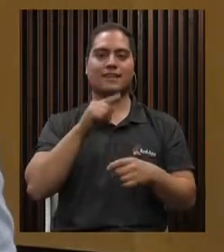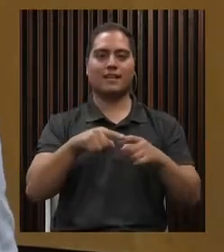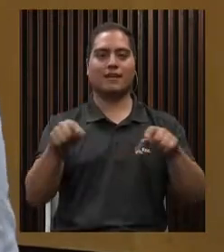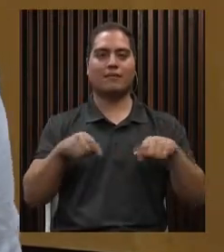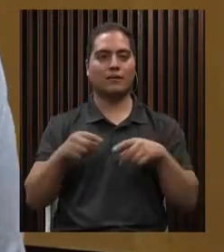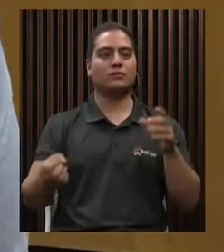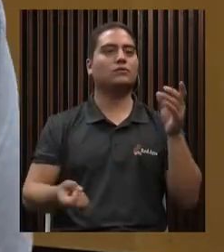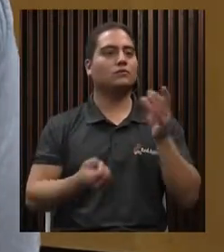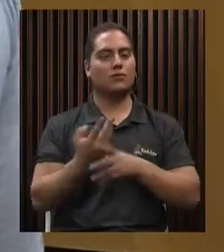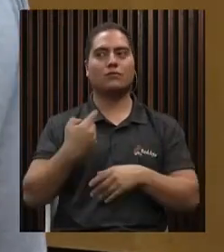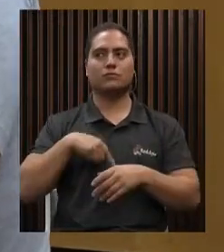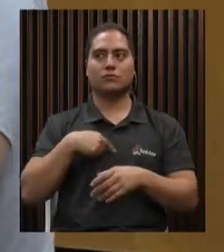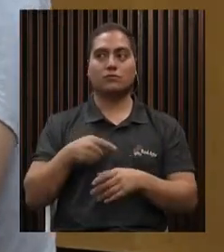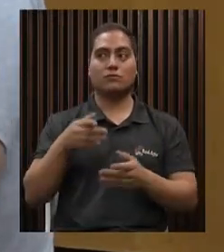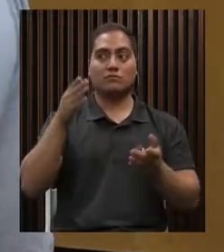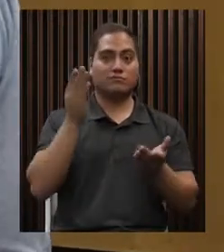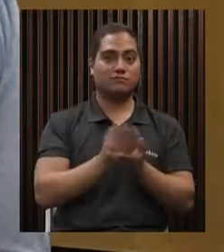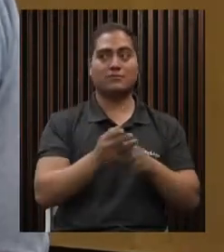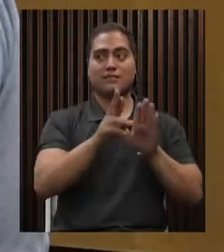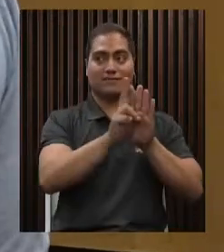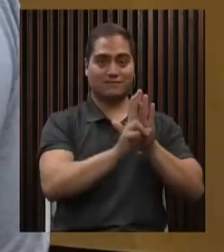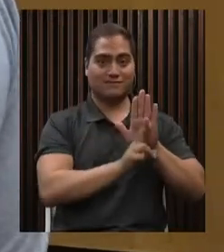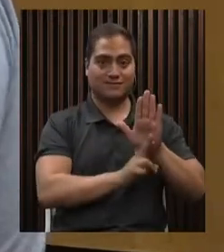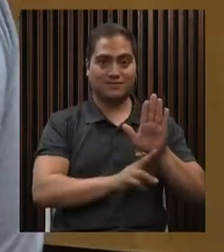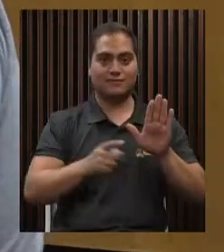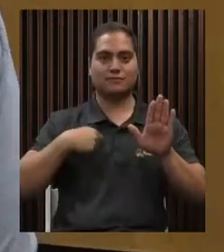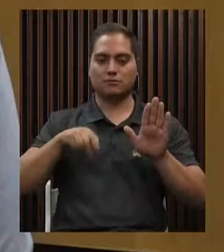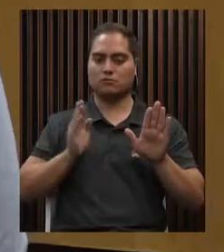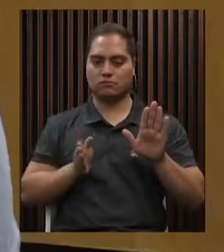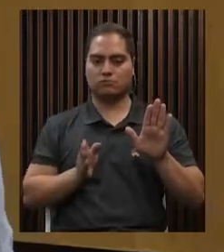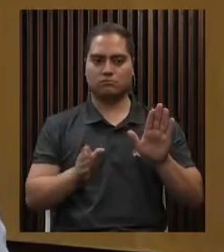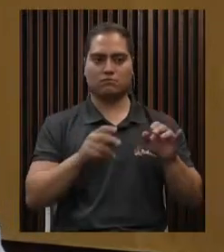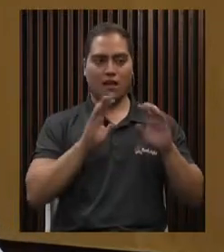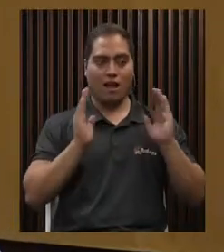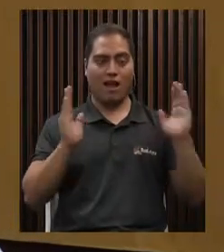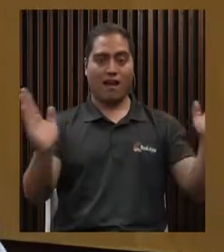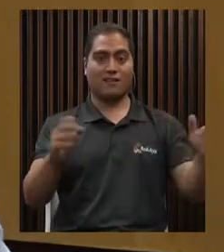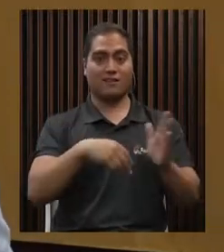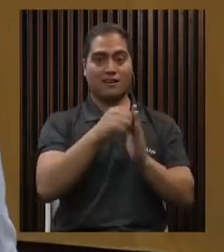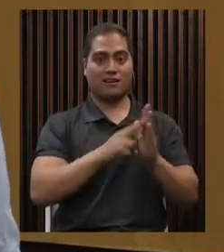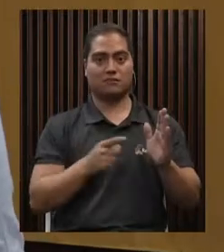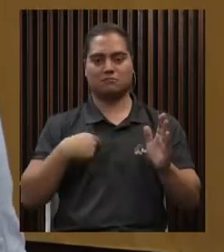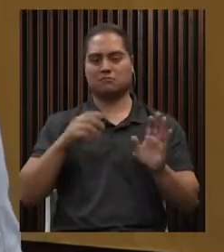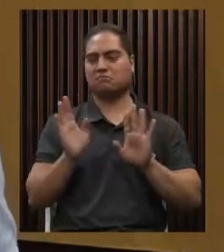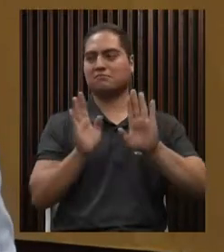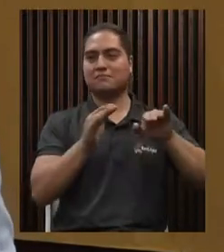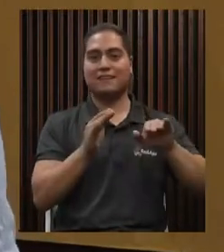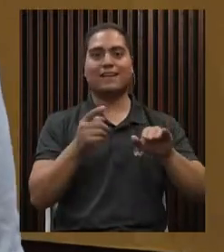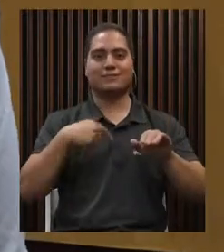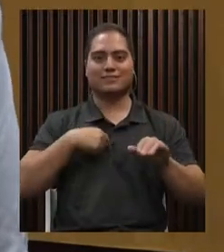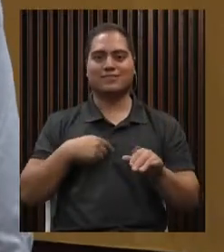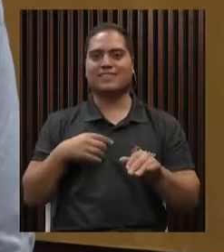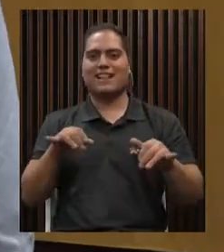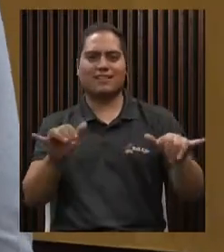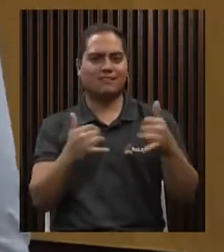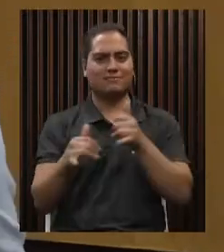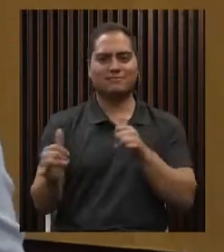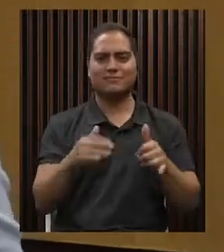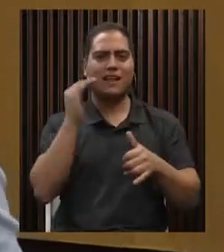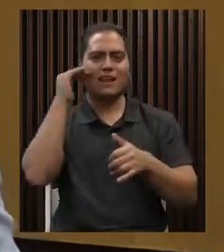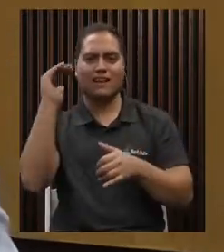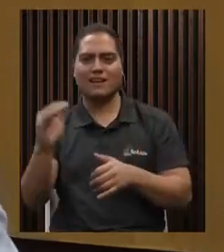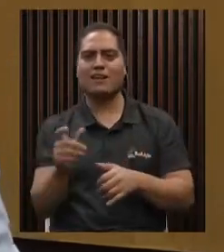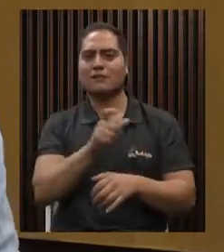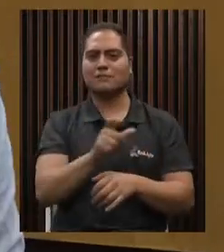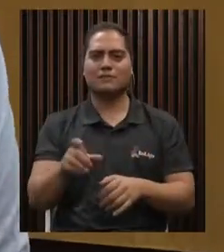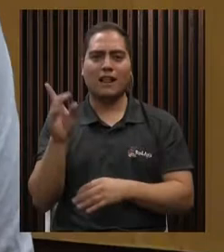reglas que generalmente tenemos que seguir en una galería de arte, sino que era una invitación lúdica para los niños, tanto con discapacidad como